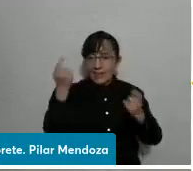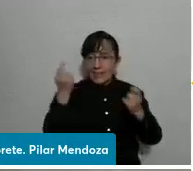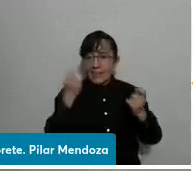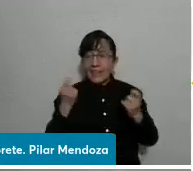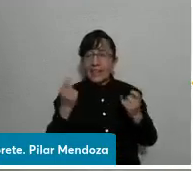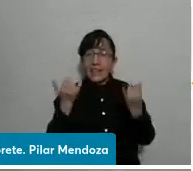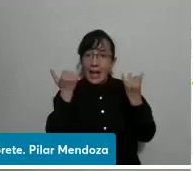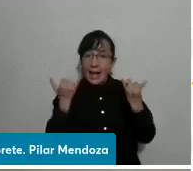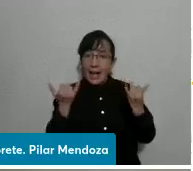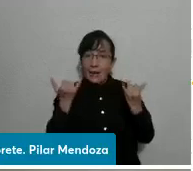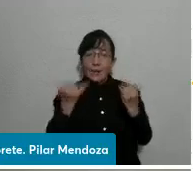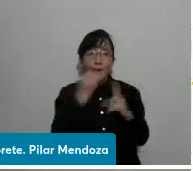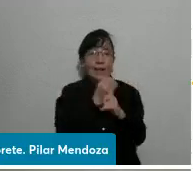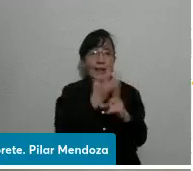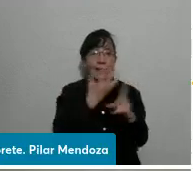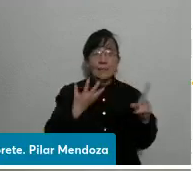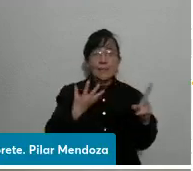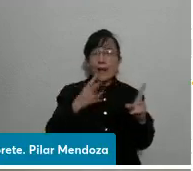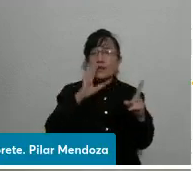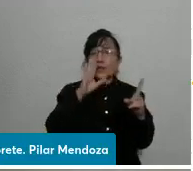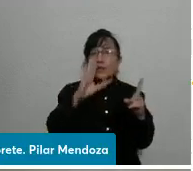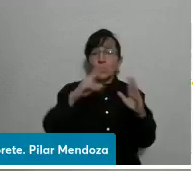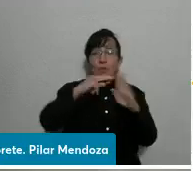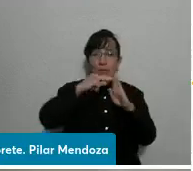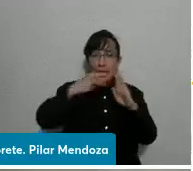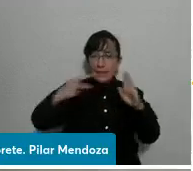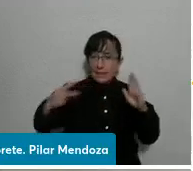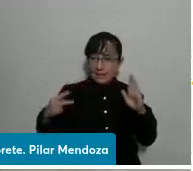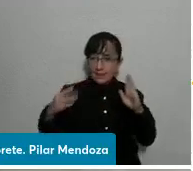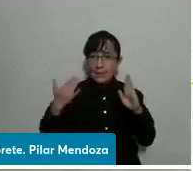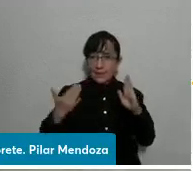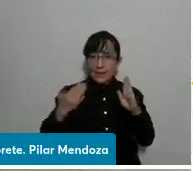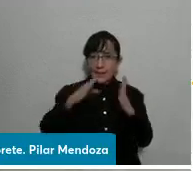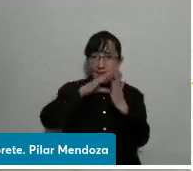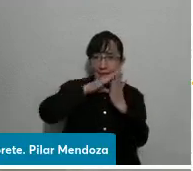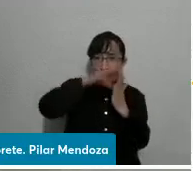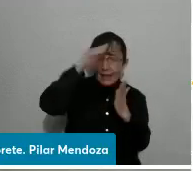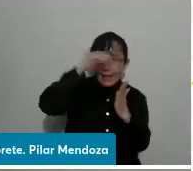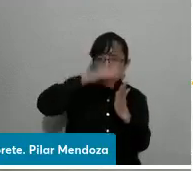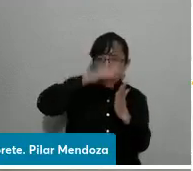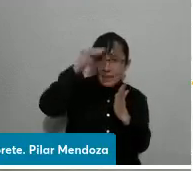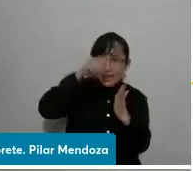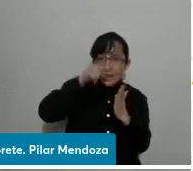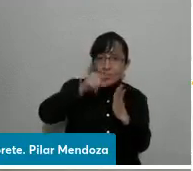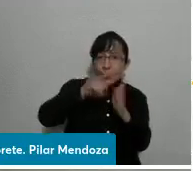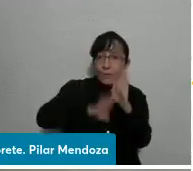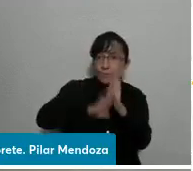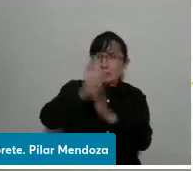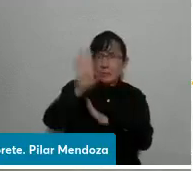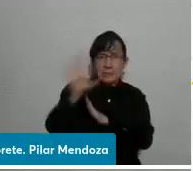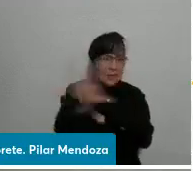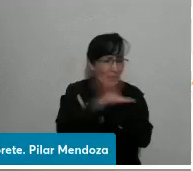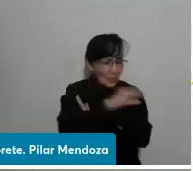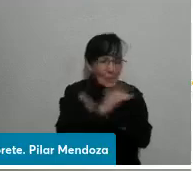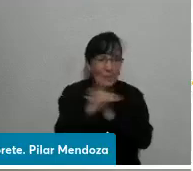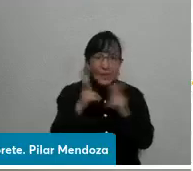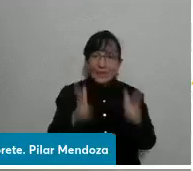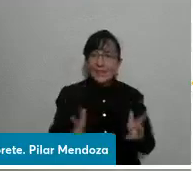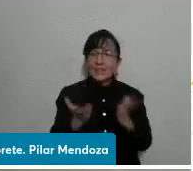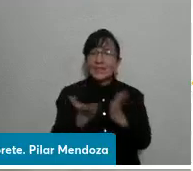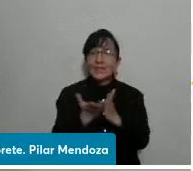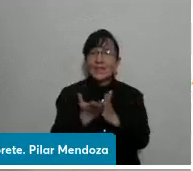el impacto, sobre todo, de esta tecnología en el aprendizaje y en el desarrollo de todos los estudiantes? Así